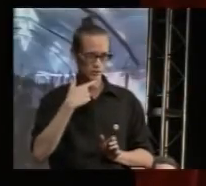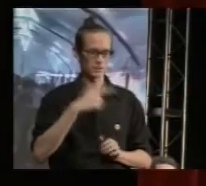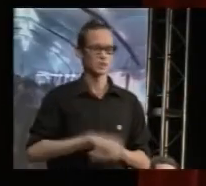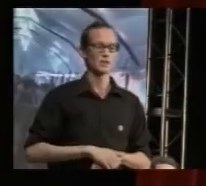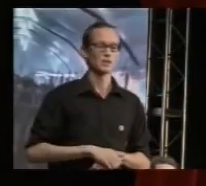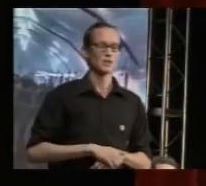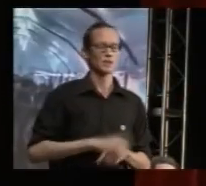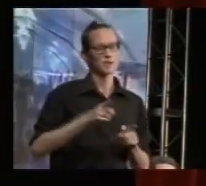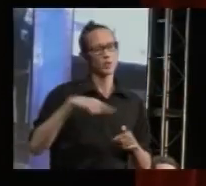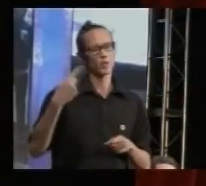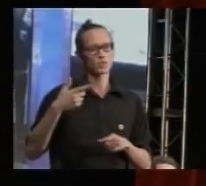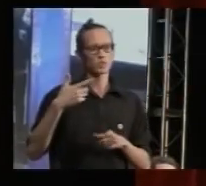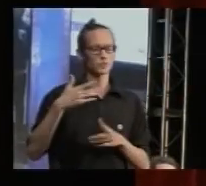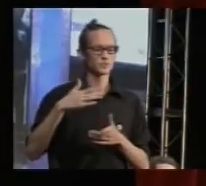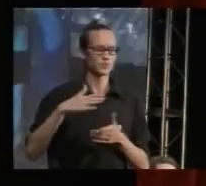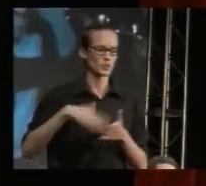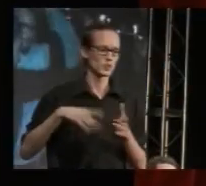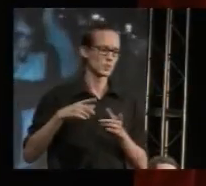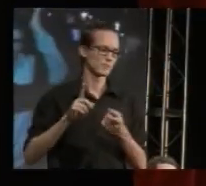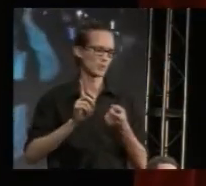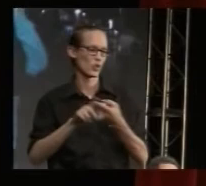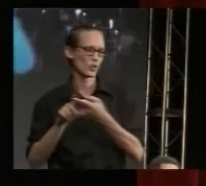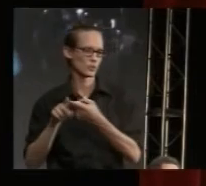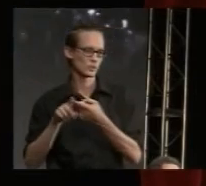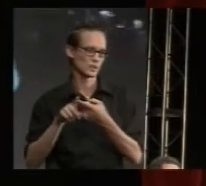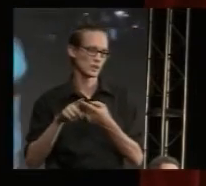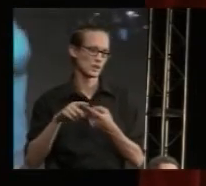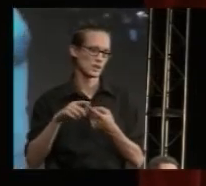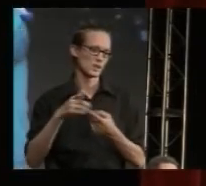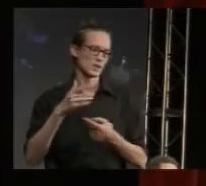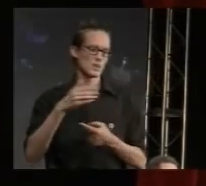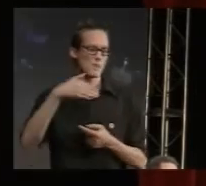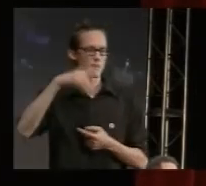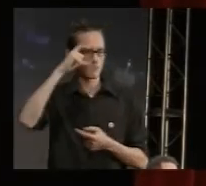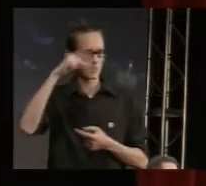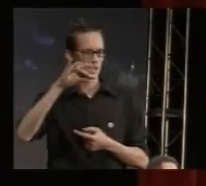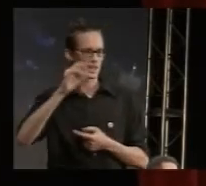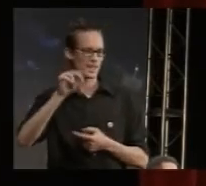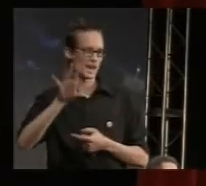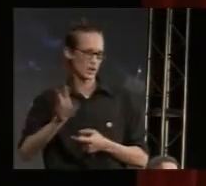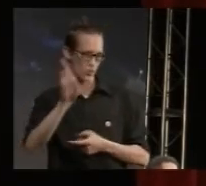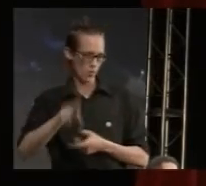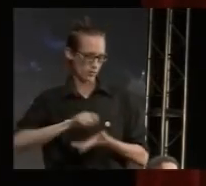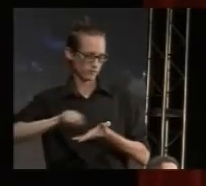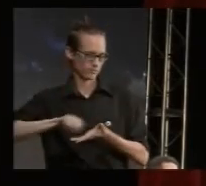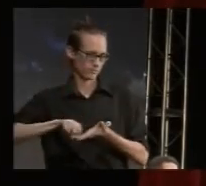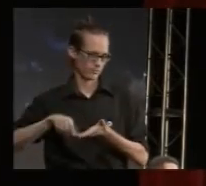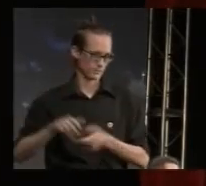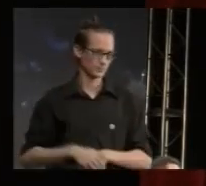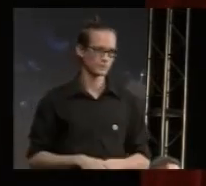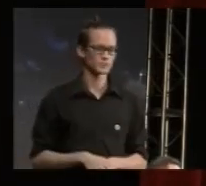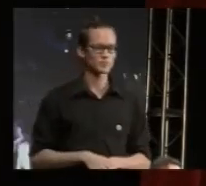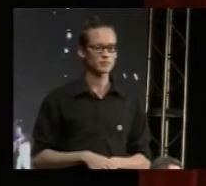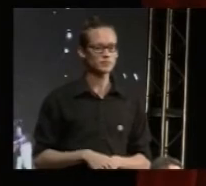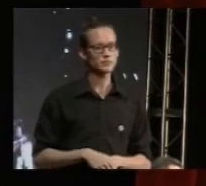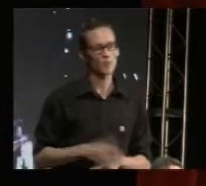Paraná y que tienen que ver con la recordada escritora María Celeste Mendal. Como dijimos, el turismo es uno